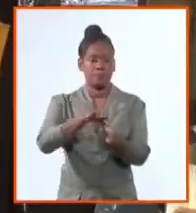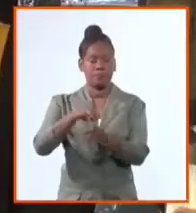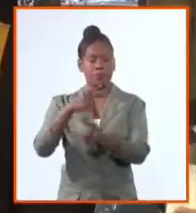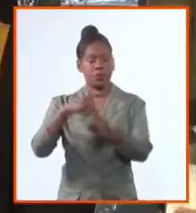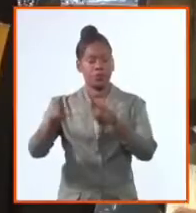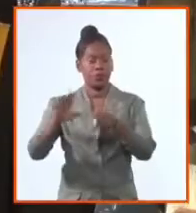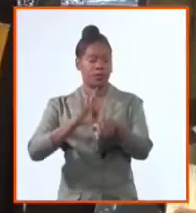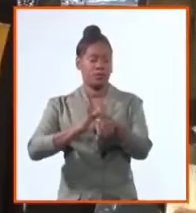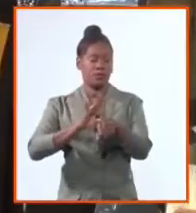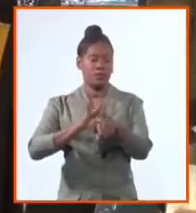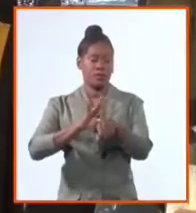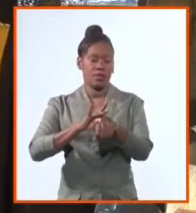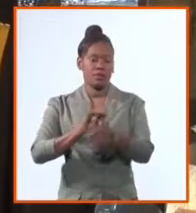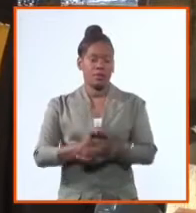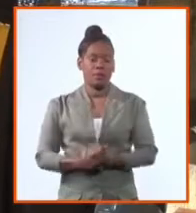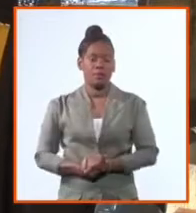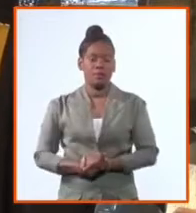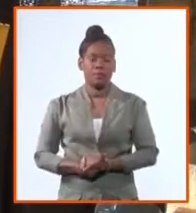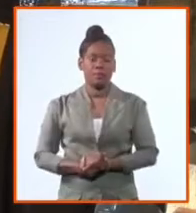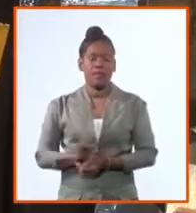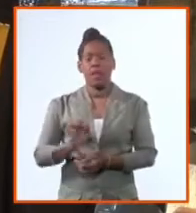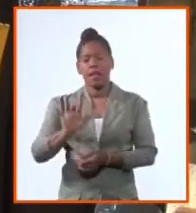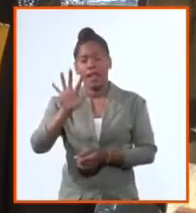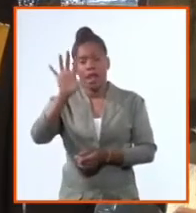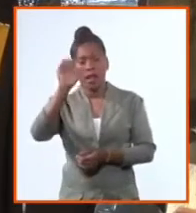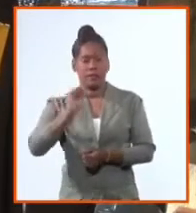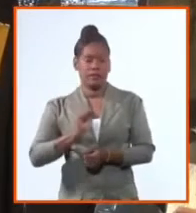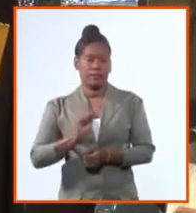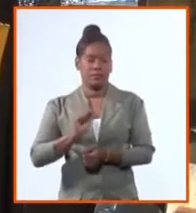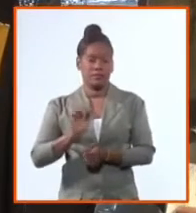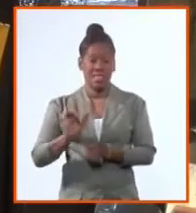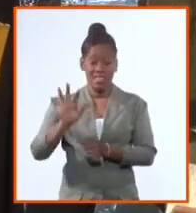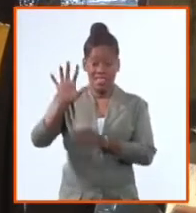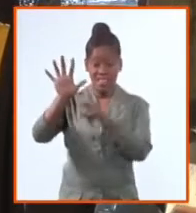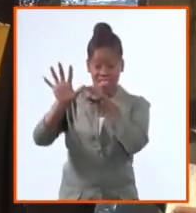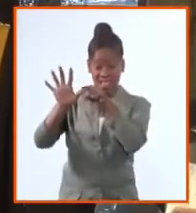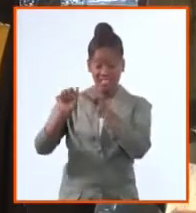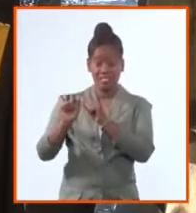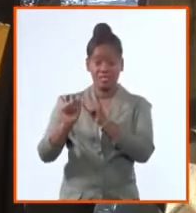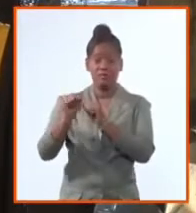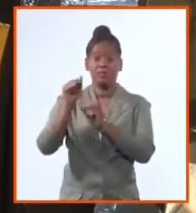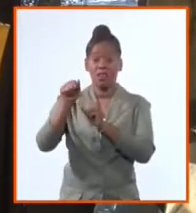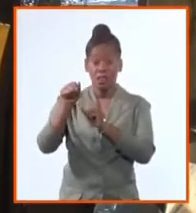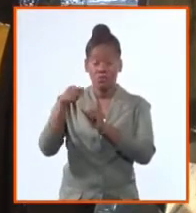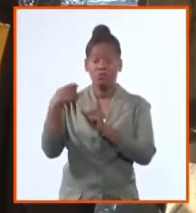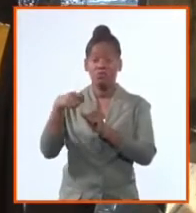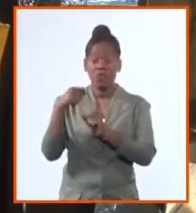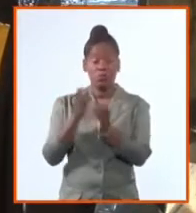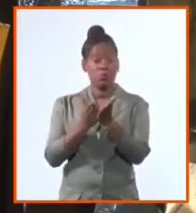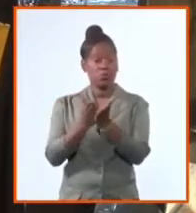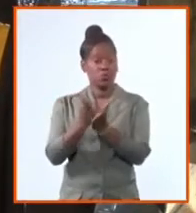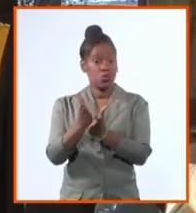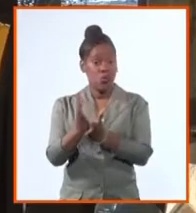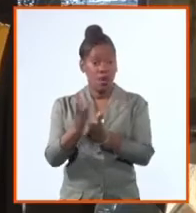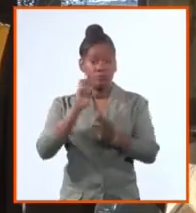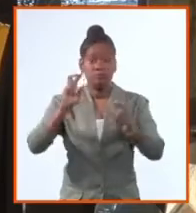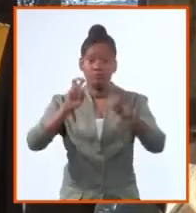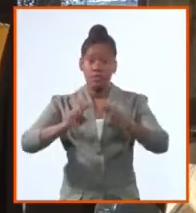los microorganismos que inciden. Eso es algo que tenemos que ponerle ciencia y trabajar en ese sentido.